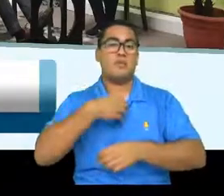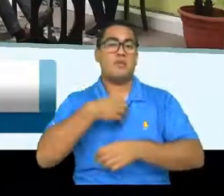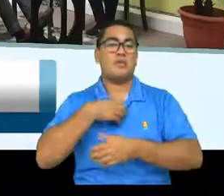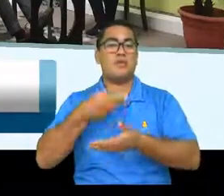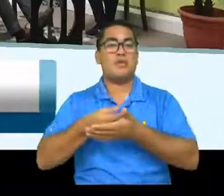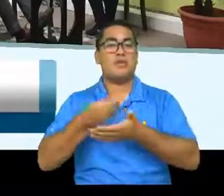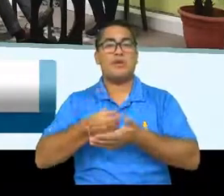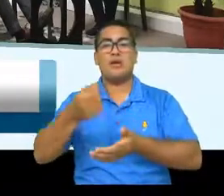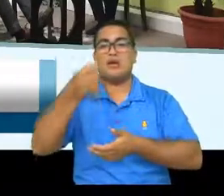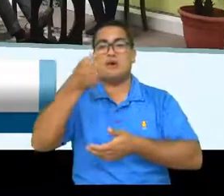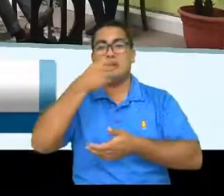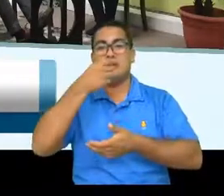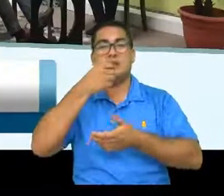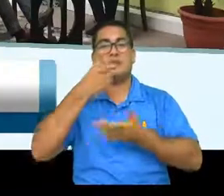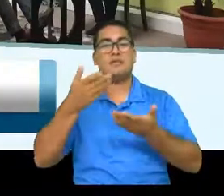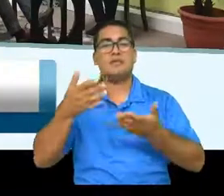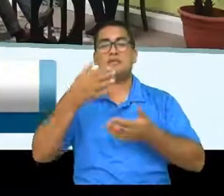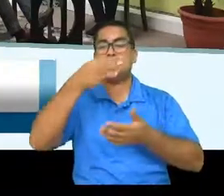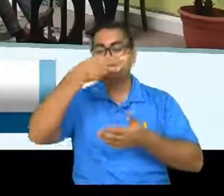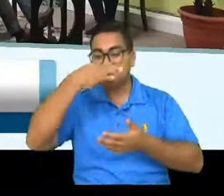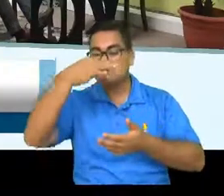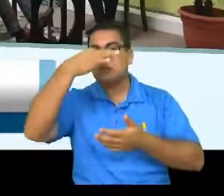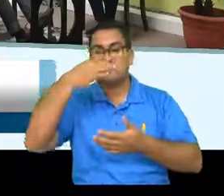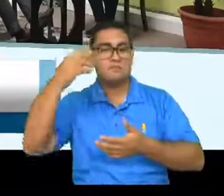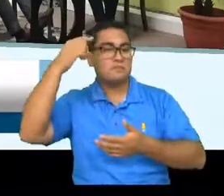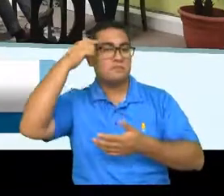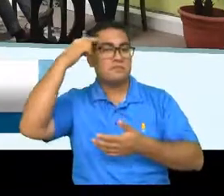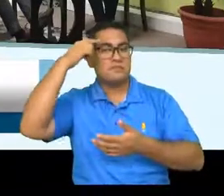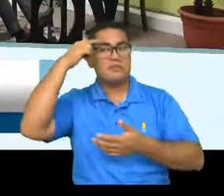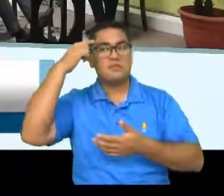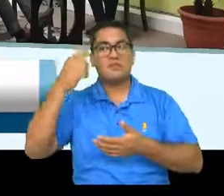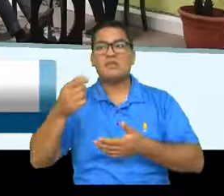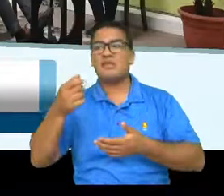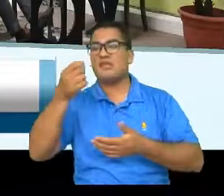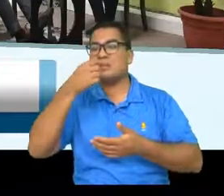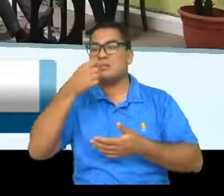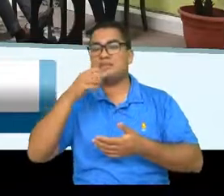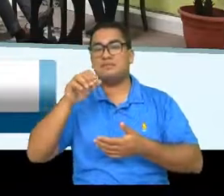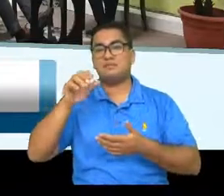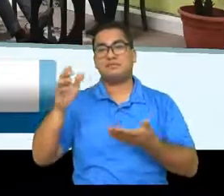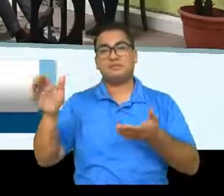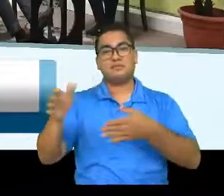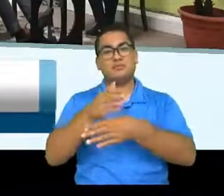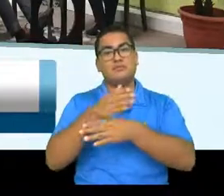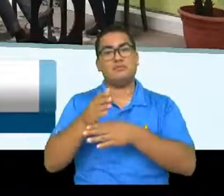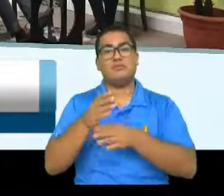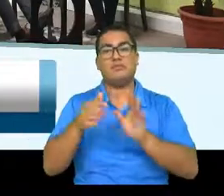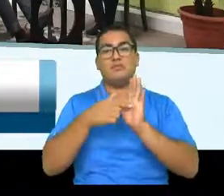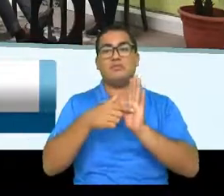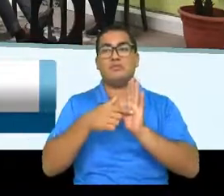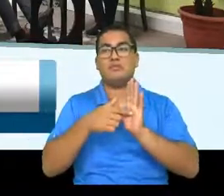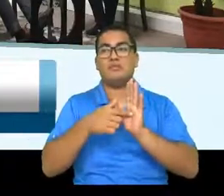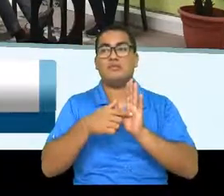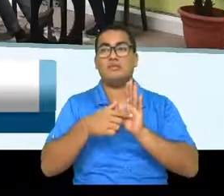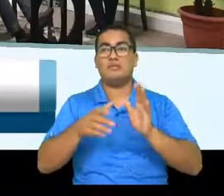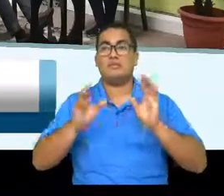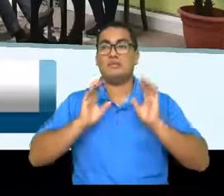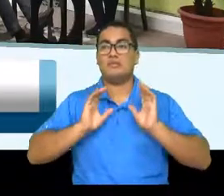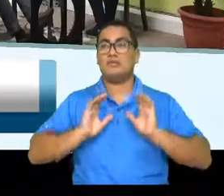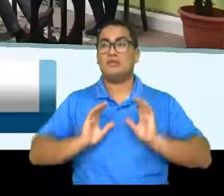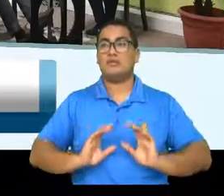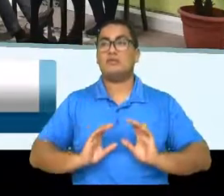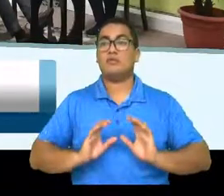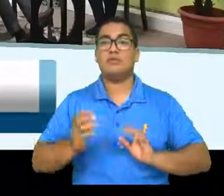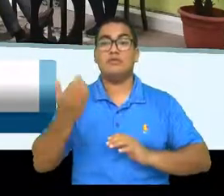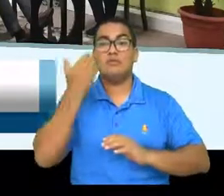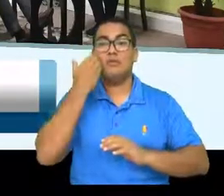¿verdad? Que con una gripe ya pensamos que es alguna infección y tomamos antibióticos. Entonces al momento de que nuestro cuerpo sí realmente tiene